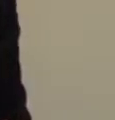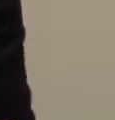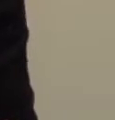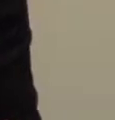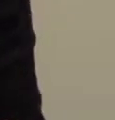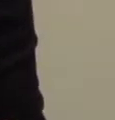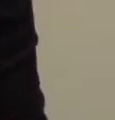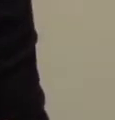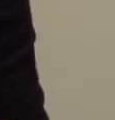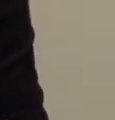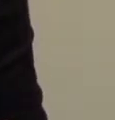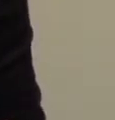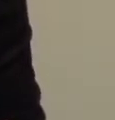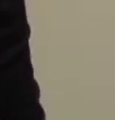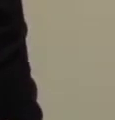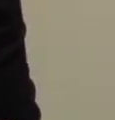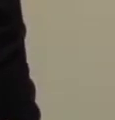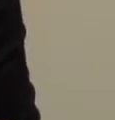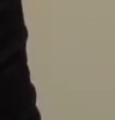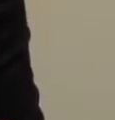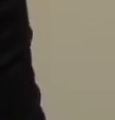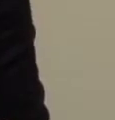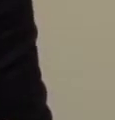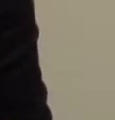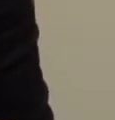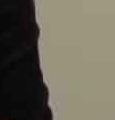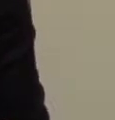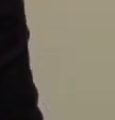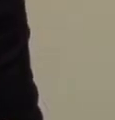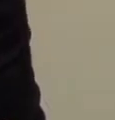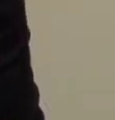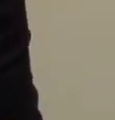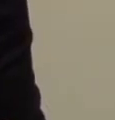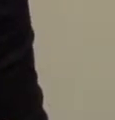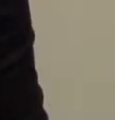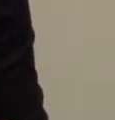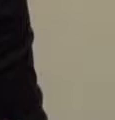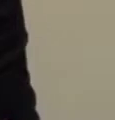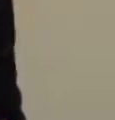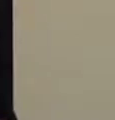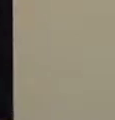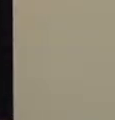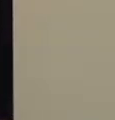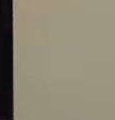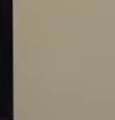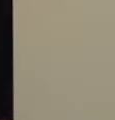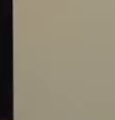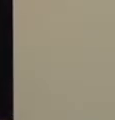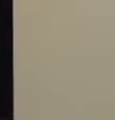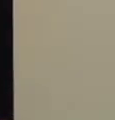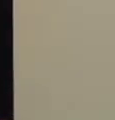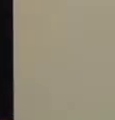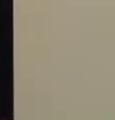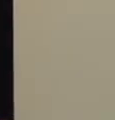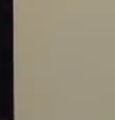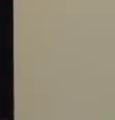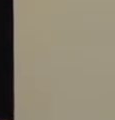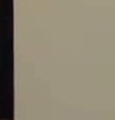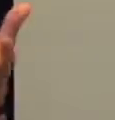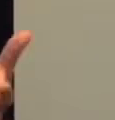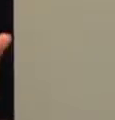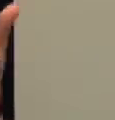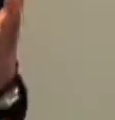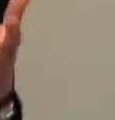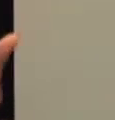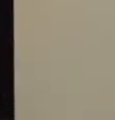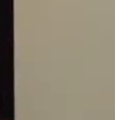aliado estratégico cuando hacemos intervención a víctimas y requieren un soporte económico. Ahorita estamos gestionando ayudas para víctimas